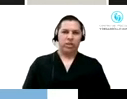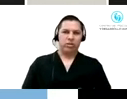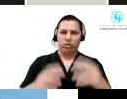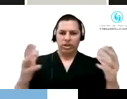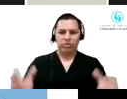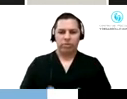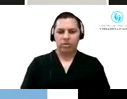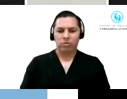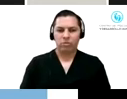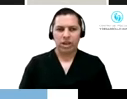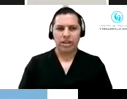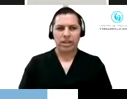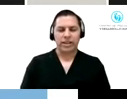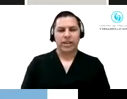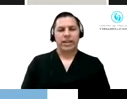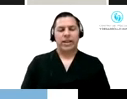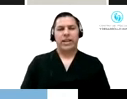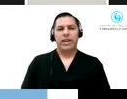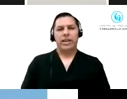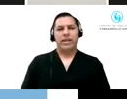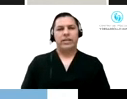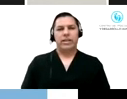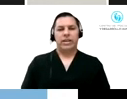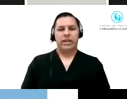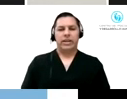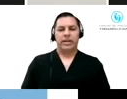de auditores de un banco muy grande, y